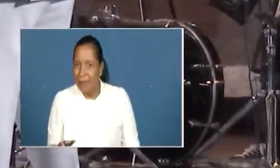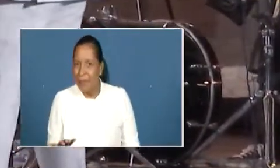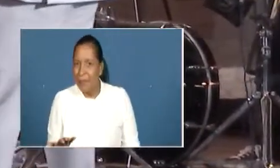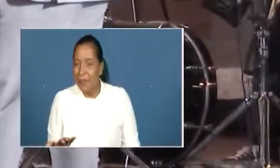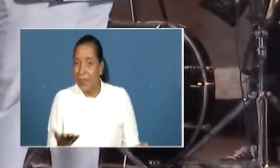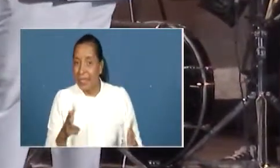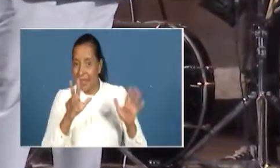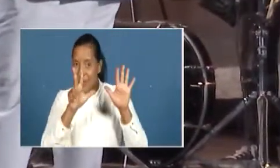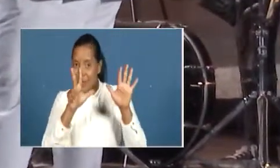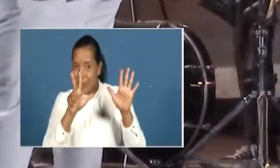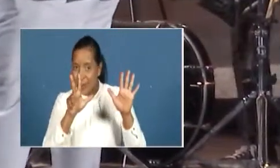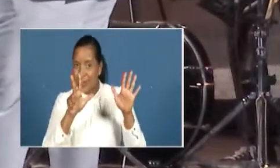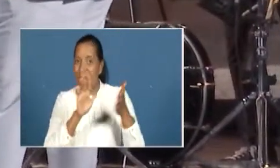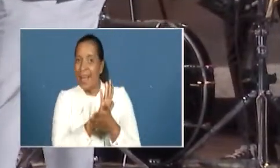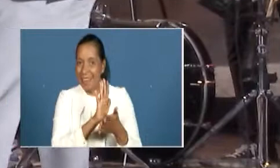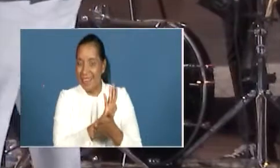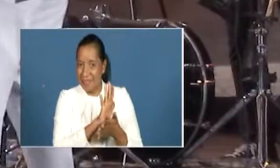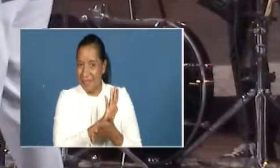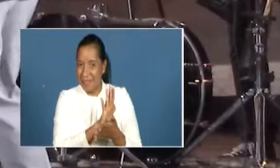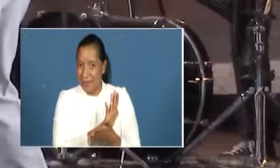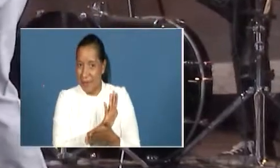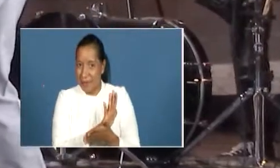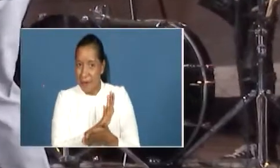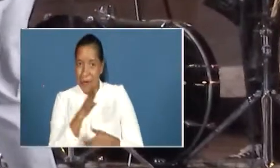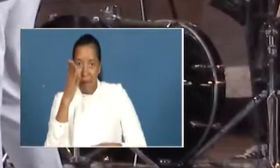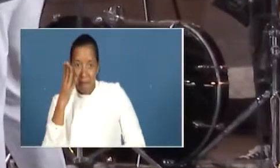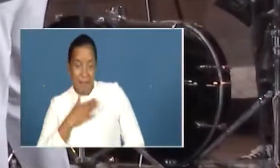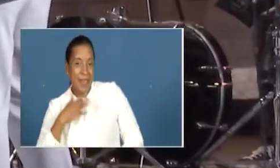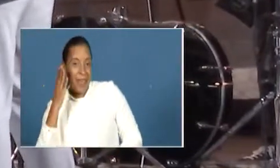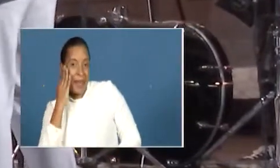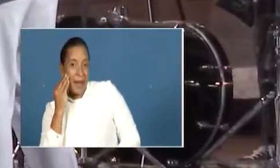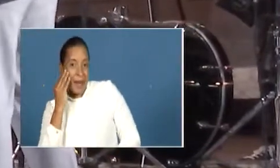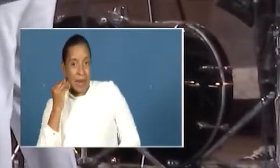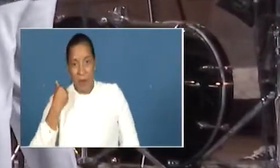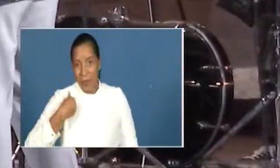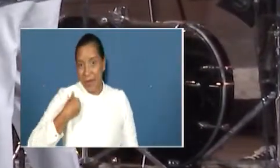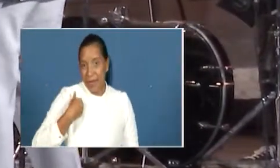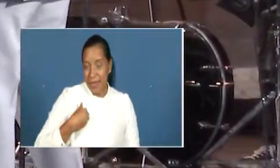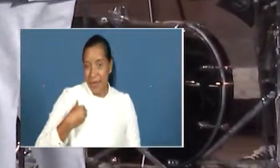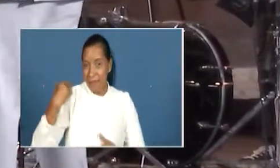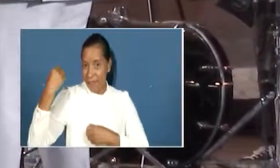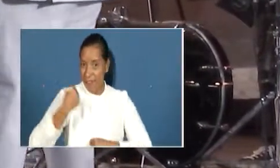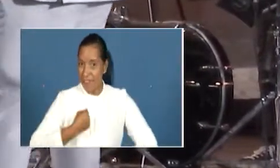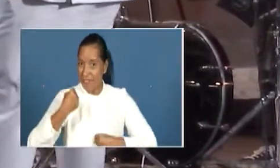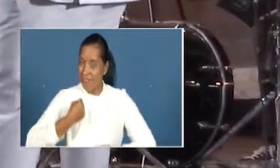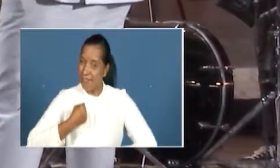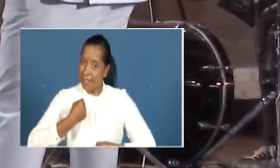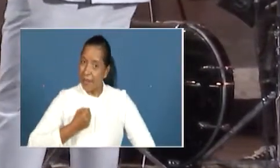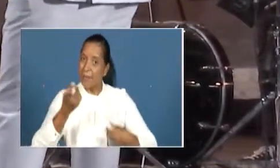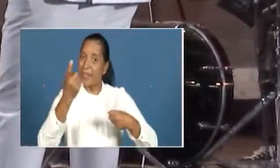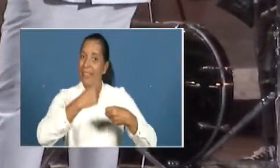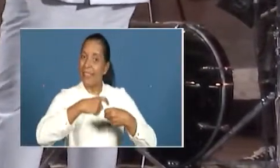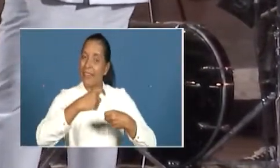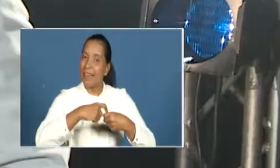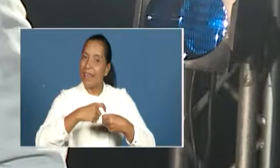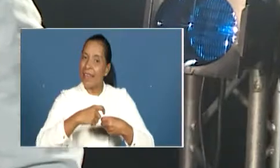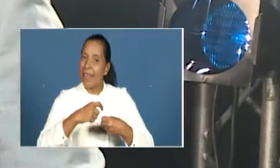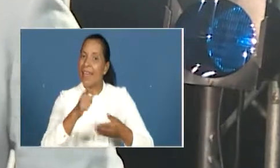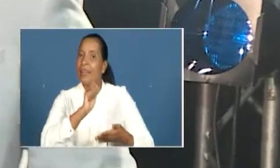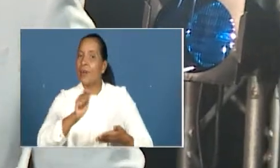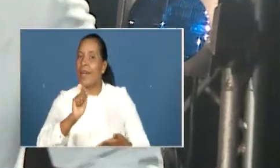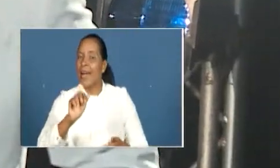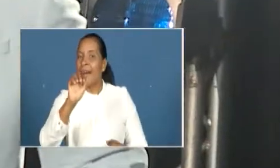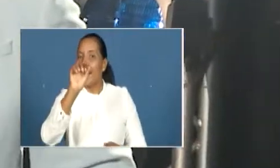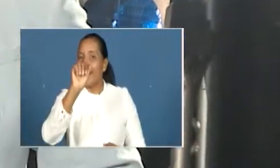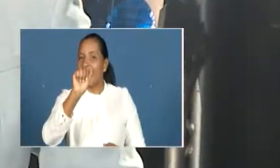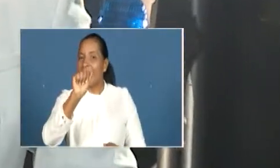los 8 años. ¿Sí? Mi abuelo es el fundador de la banda del colegio José Daniel Crespo,